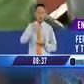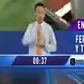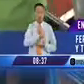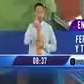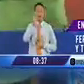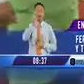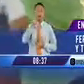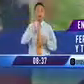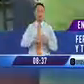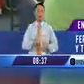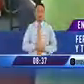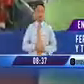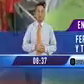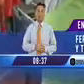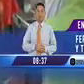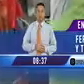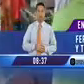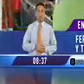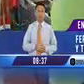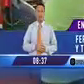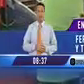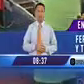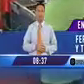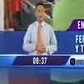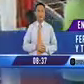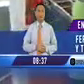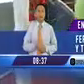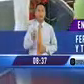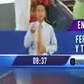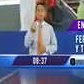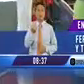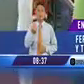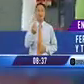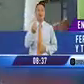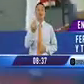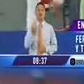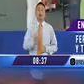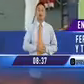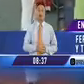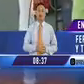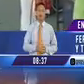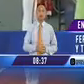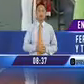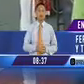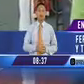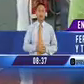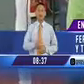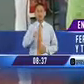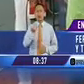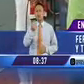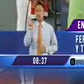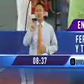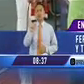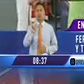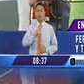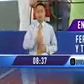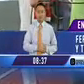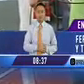sur de Quito. Muy bien, todo está chévere es el disfrutar, pero ¿y cuánto le va a costar a la persona? Son precios muy